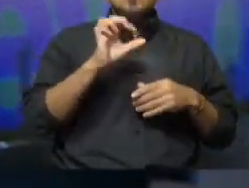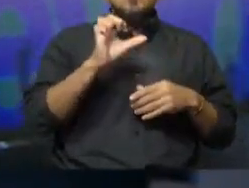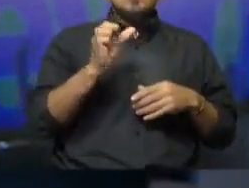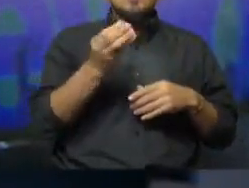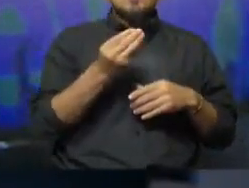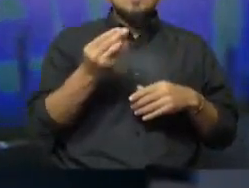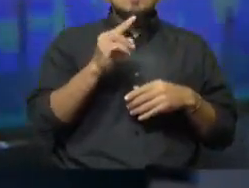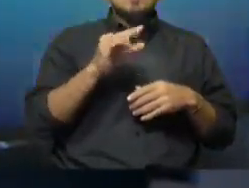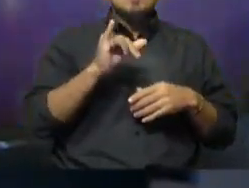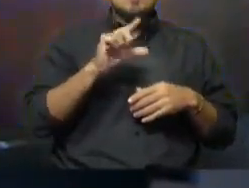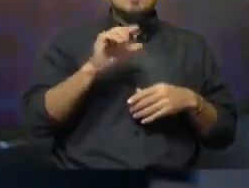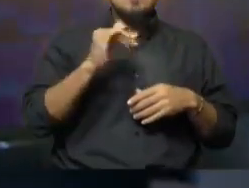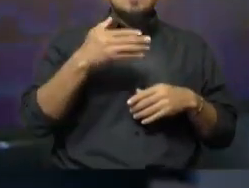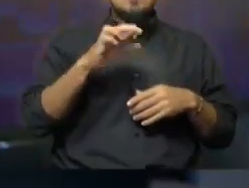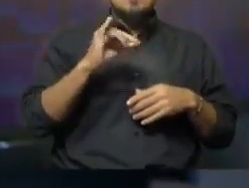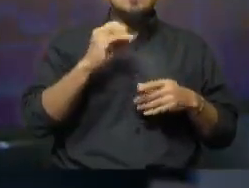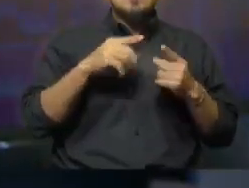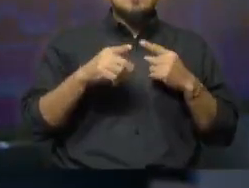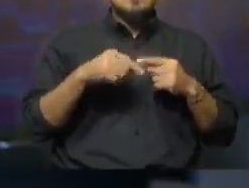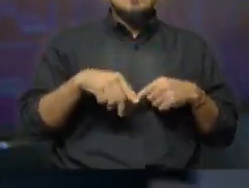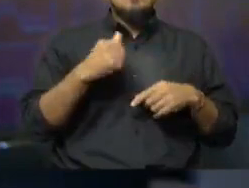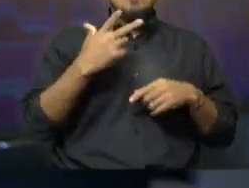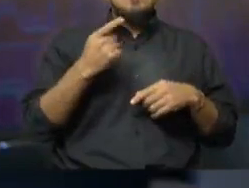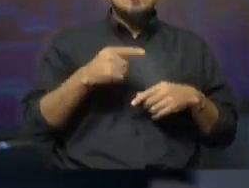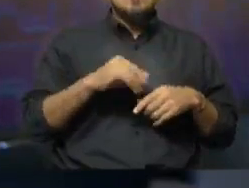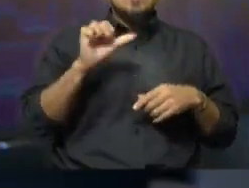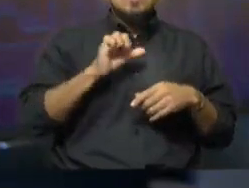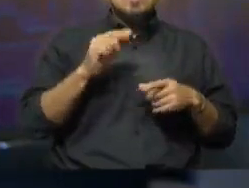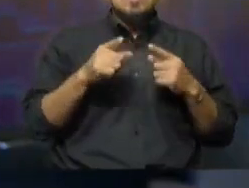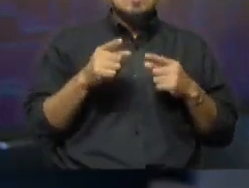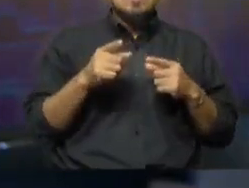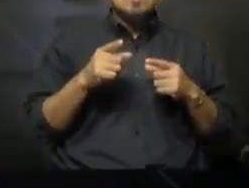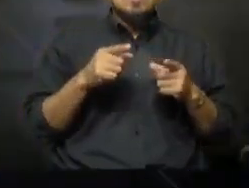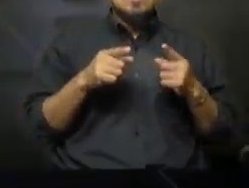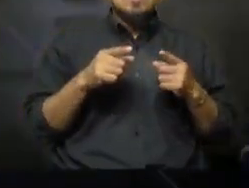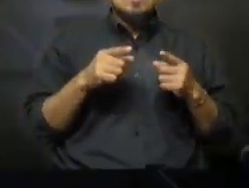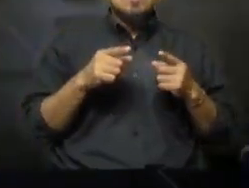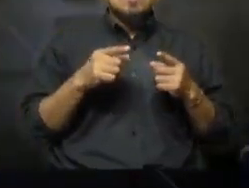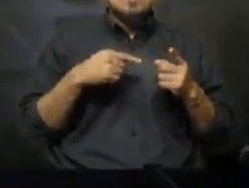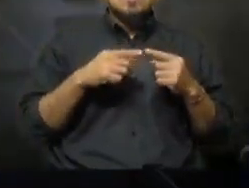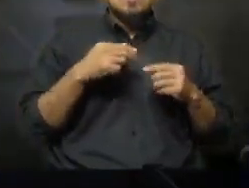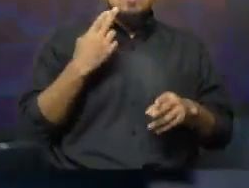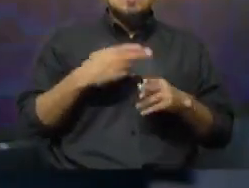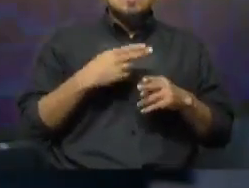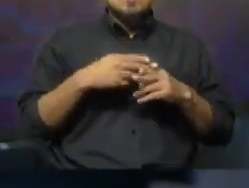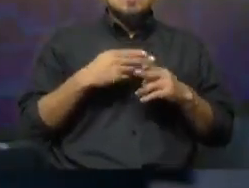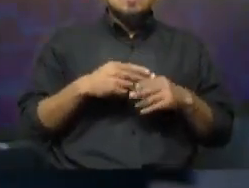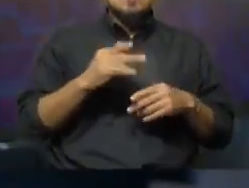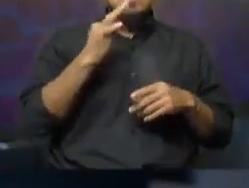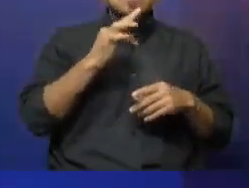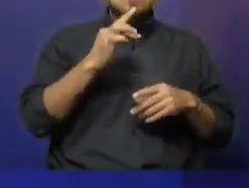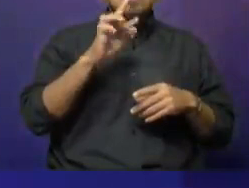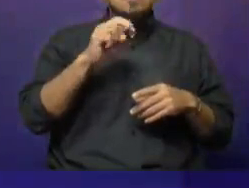1994. Pero bueno, ahora el 31 de enero vas a lanzar así oficialmente tu disco. que se llama Frutos de